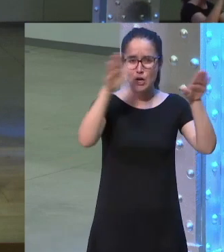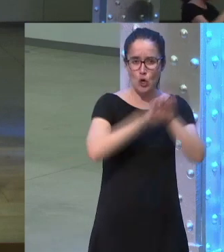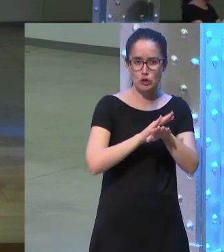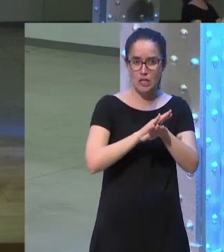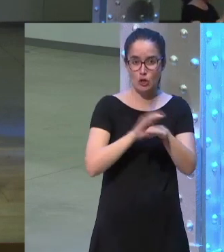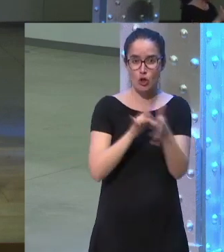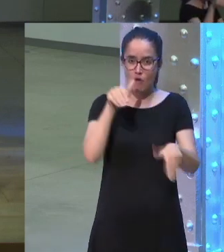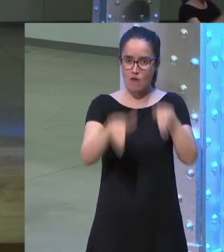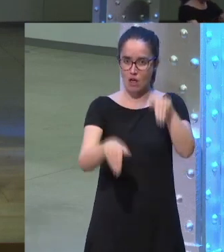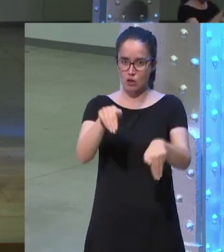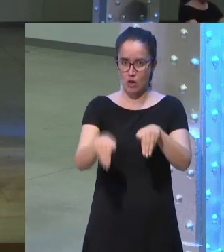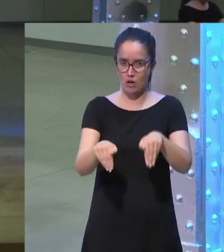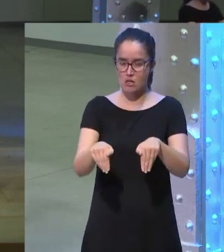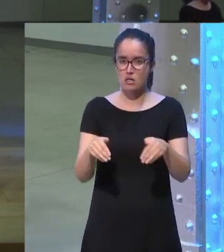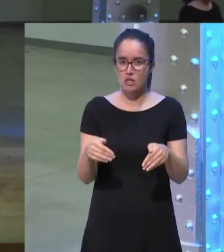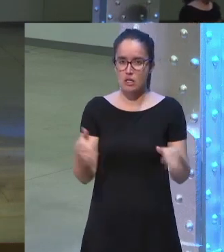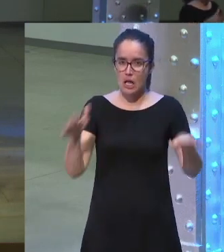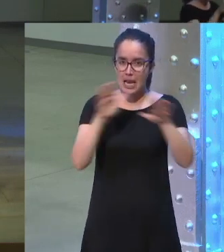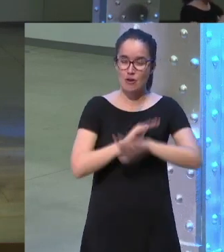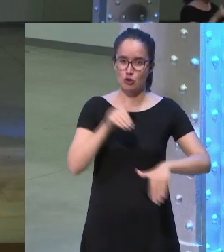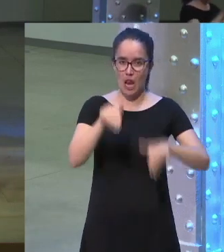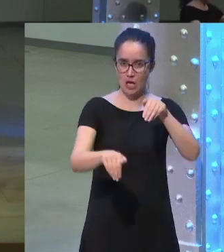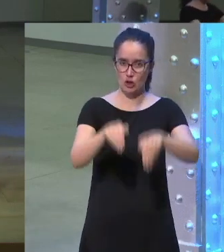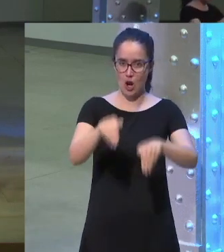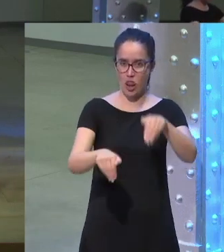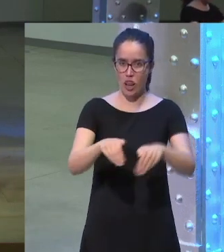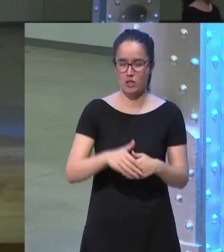Voy a beber. Pensar en la noche electoral.